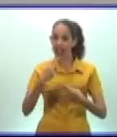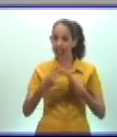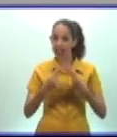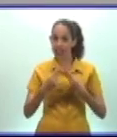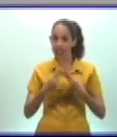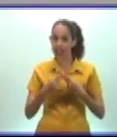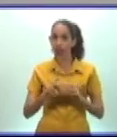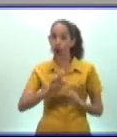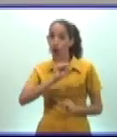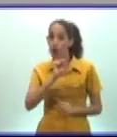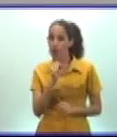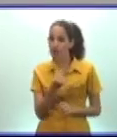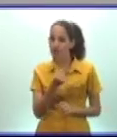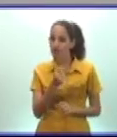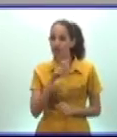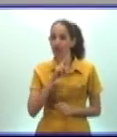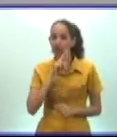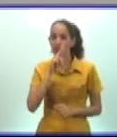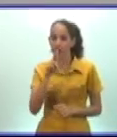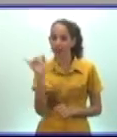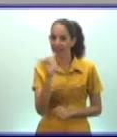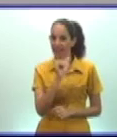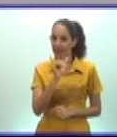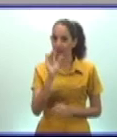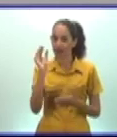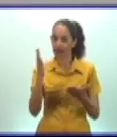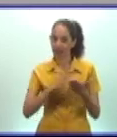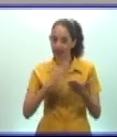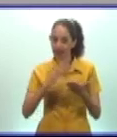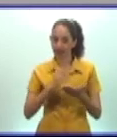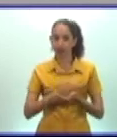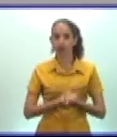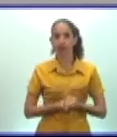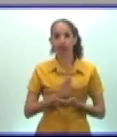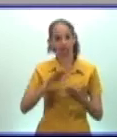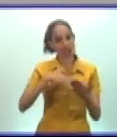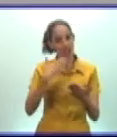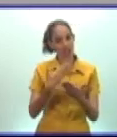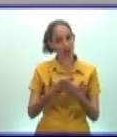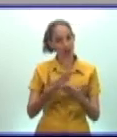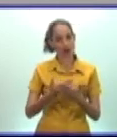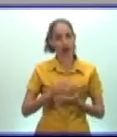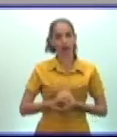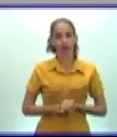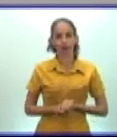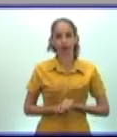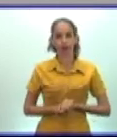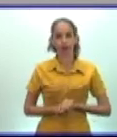dar menos 75. Comprobar que da menos 75.